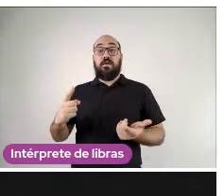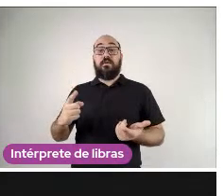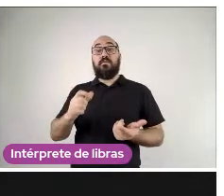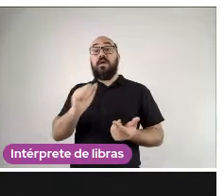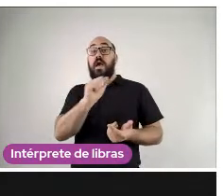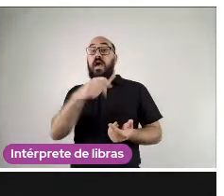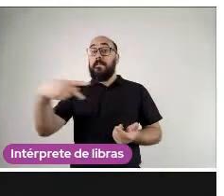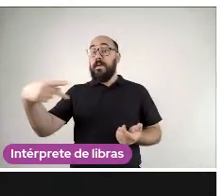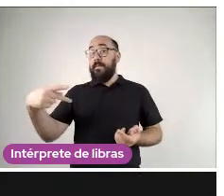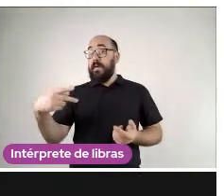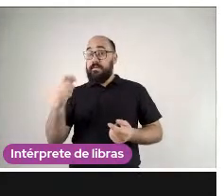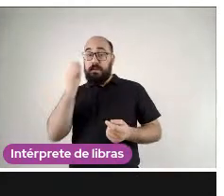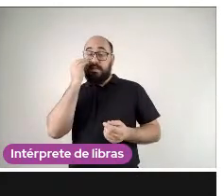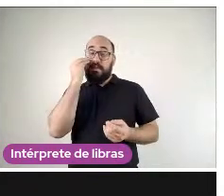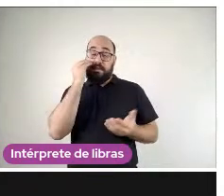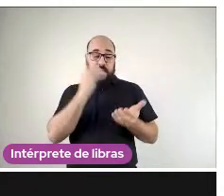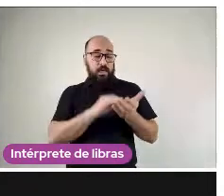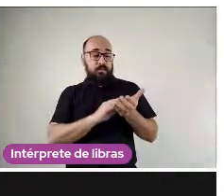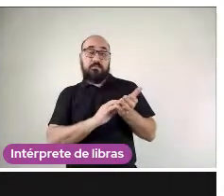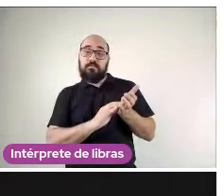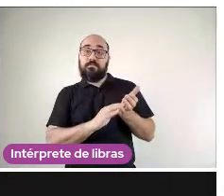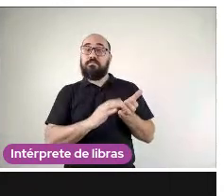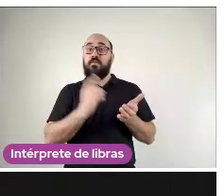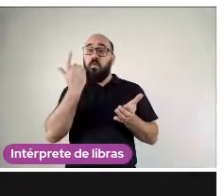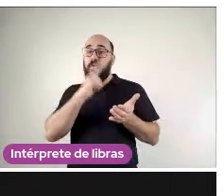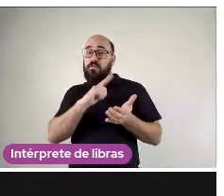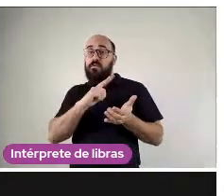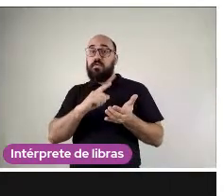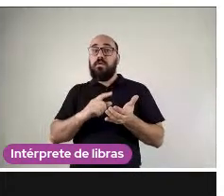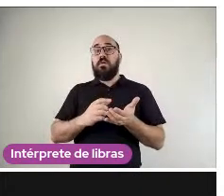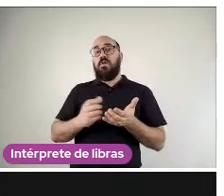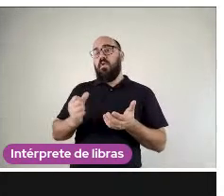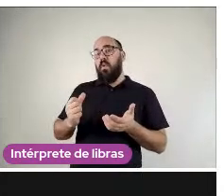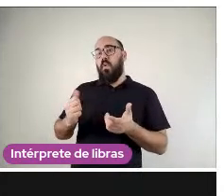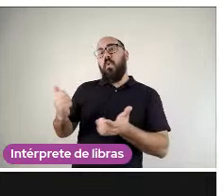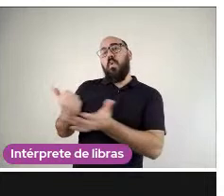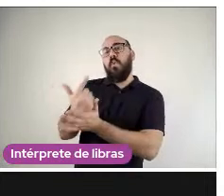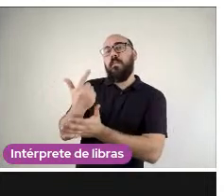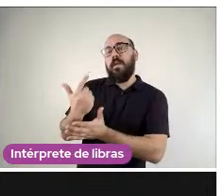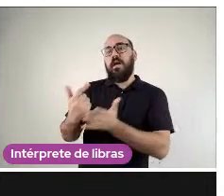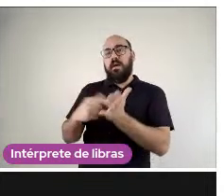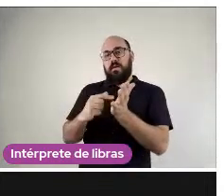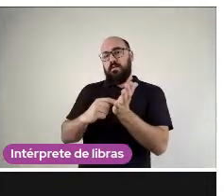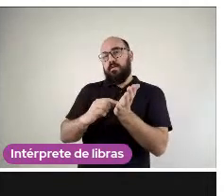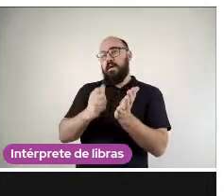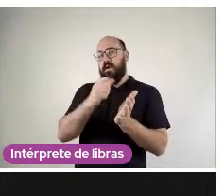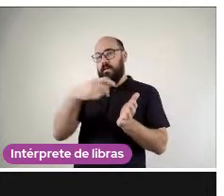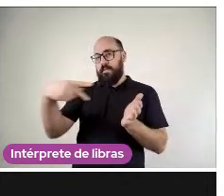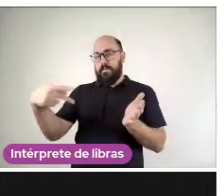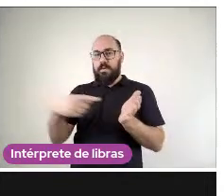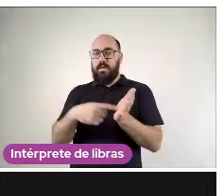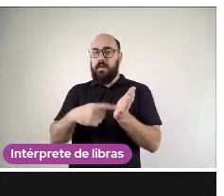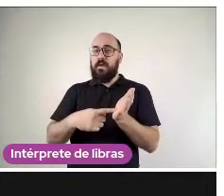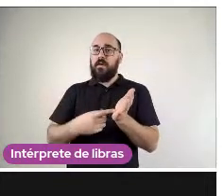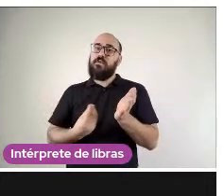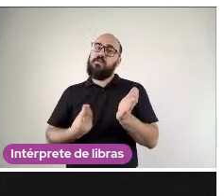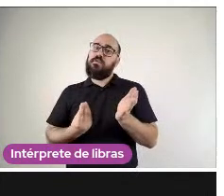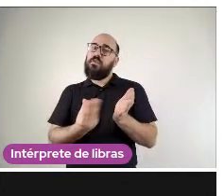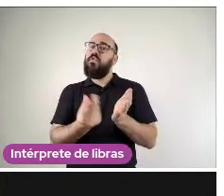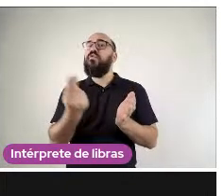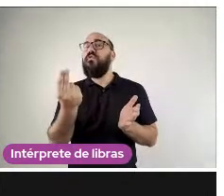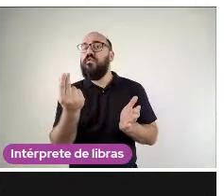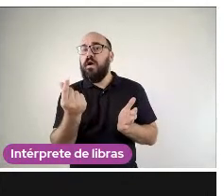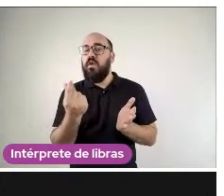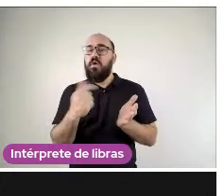y dando la opción a que más gente pueda comprar, porque otro de los problemas en la zona es que no hay pescaderías, y la que hay es la que hace